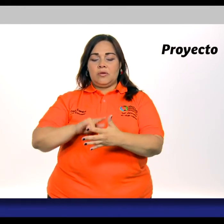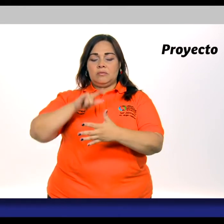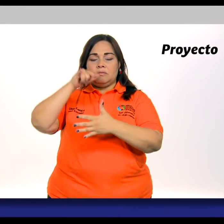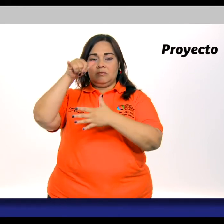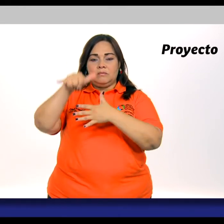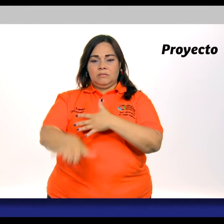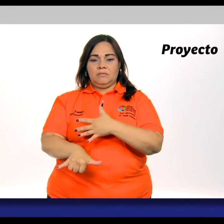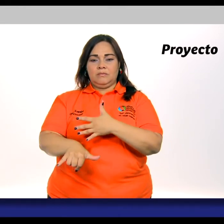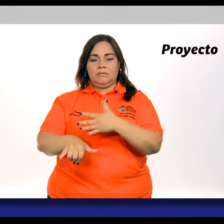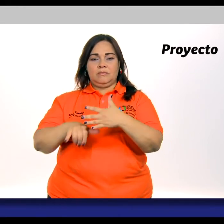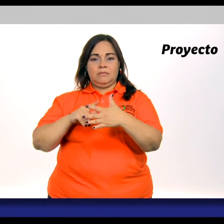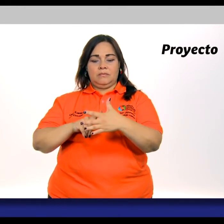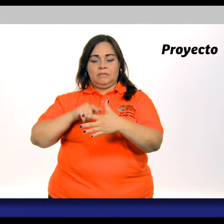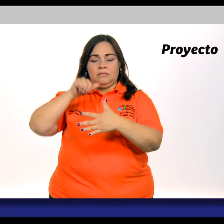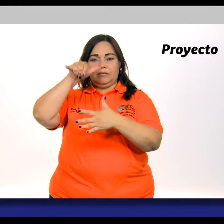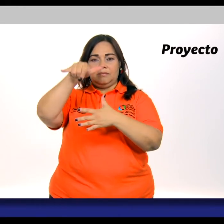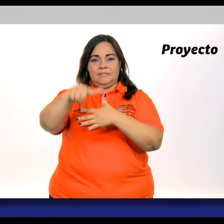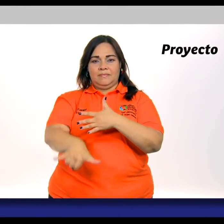proyecto,